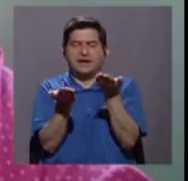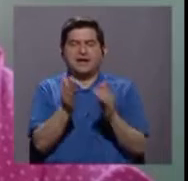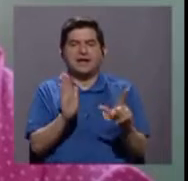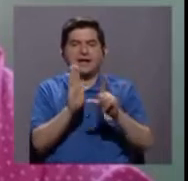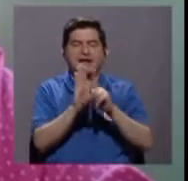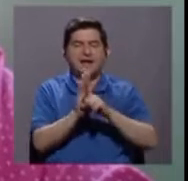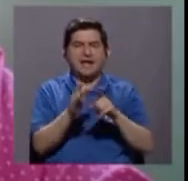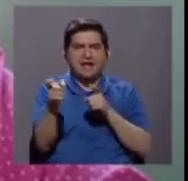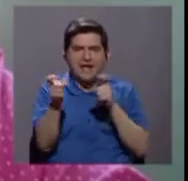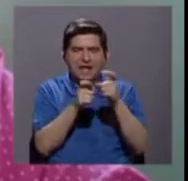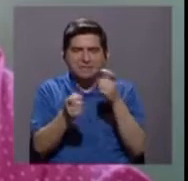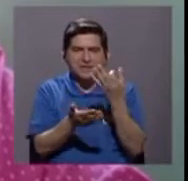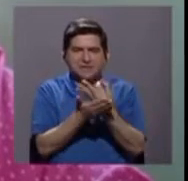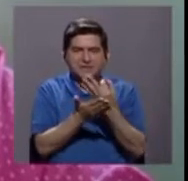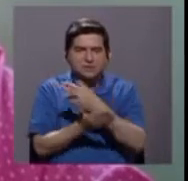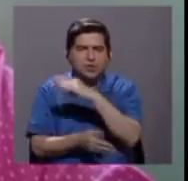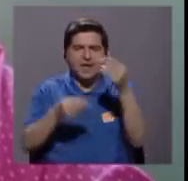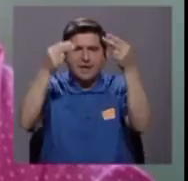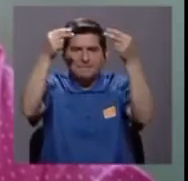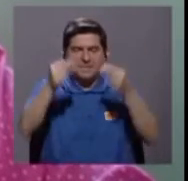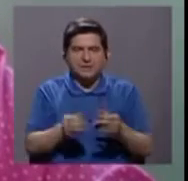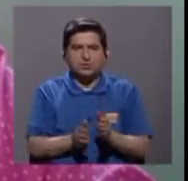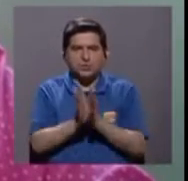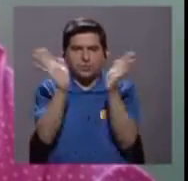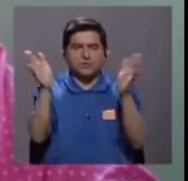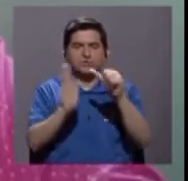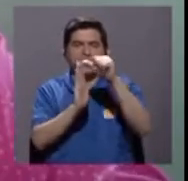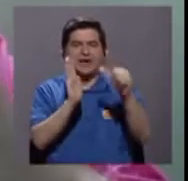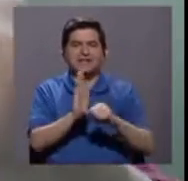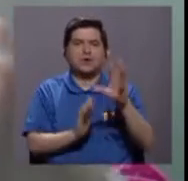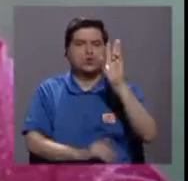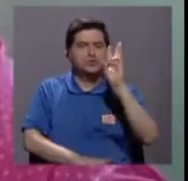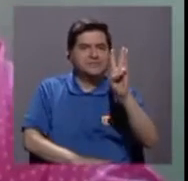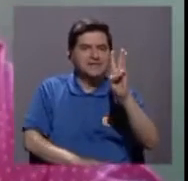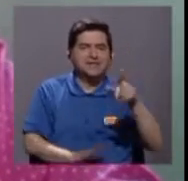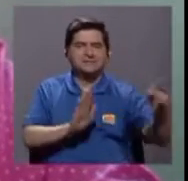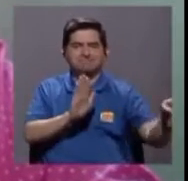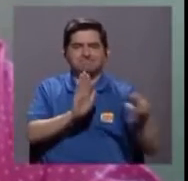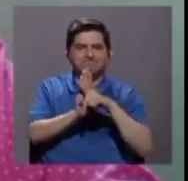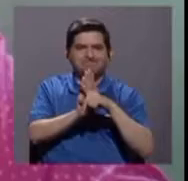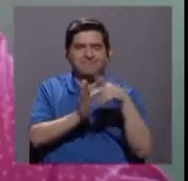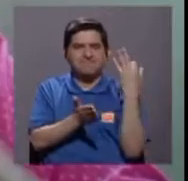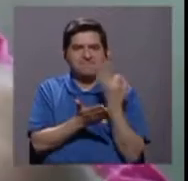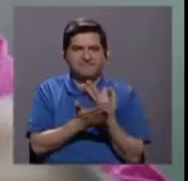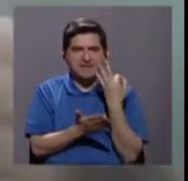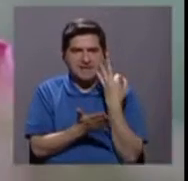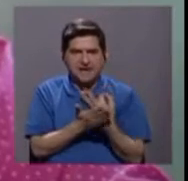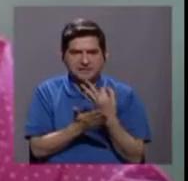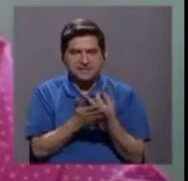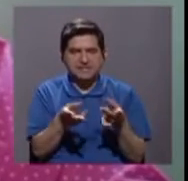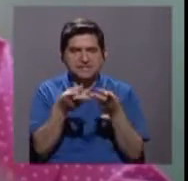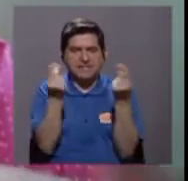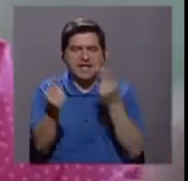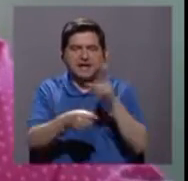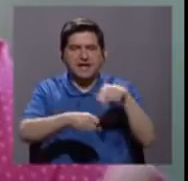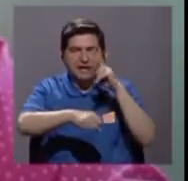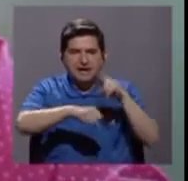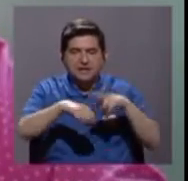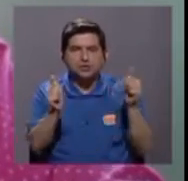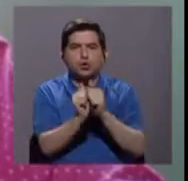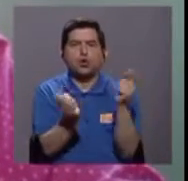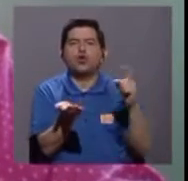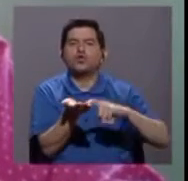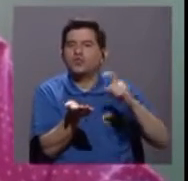Administración Financiera y Presupuestos Públicos, en el artículo 6, prohíbe el financiamiento de gasto corriente con